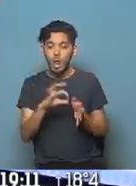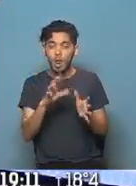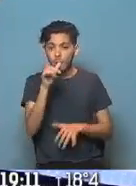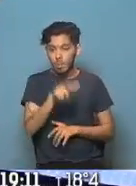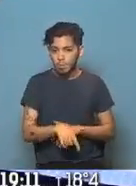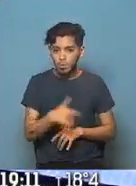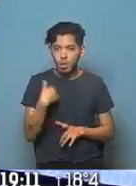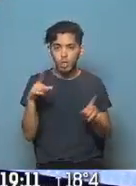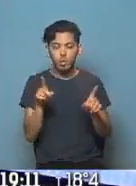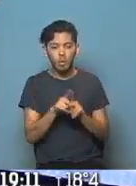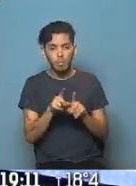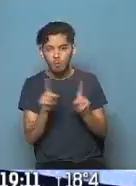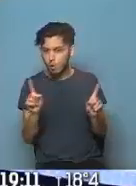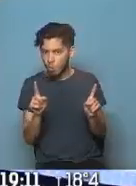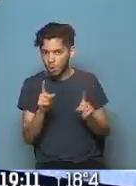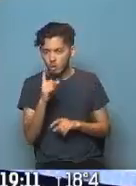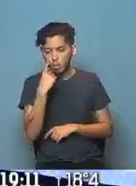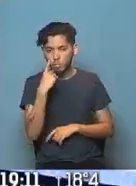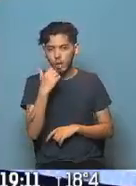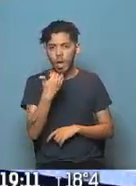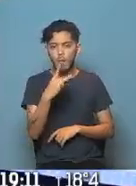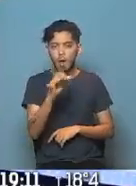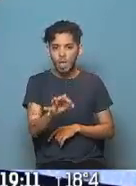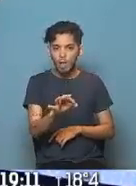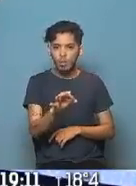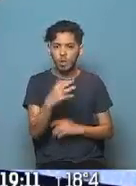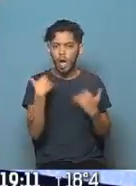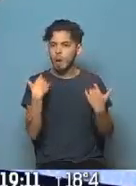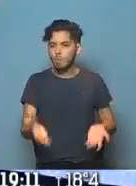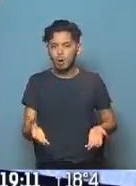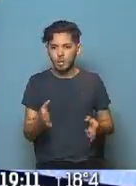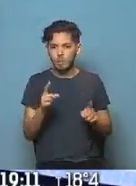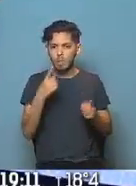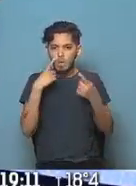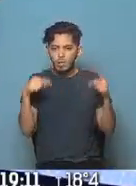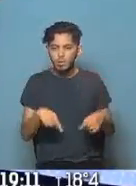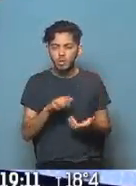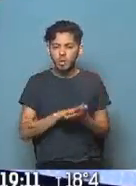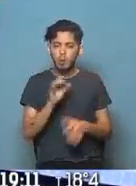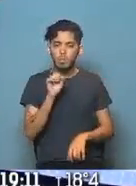y no fue el caso de Amado Boudou. Se hace un abuso de la institución de la prisión